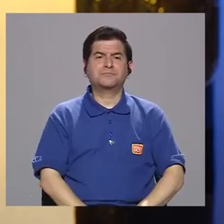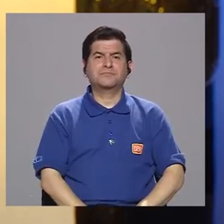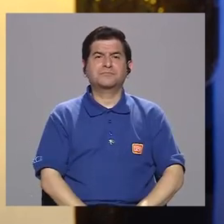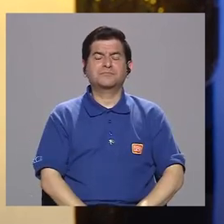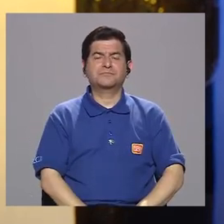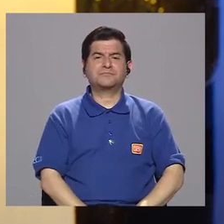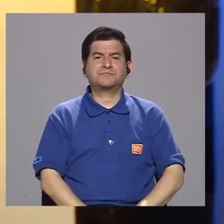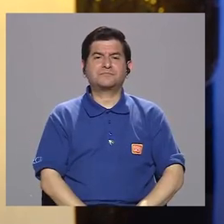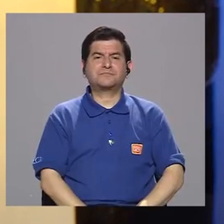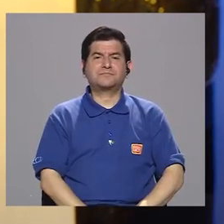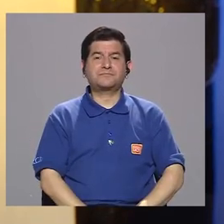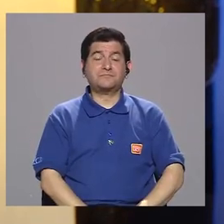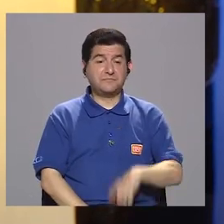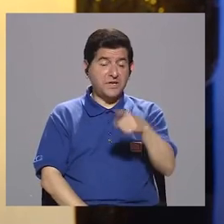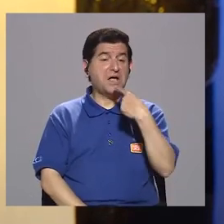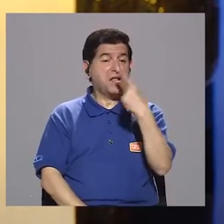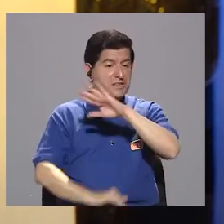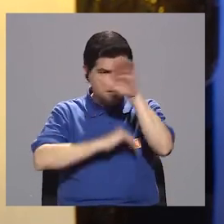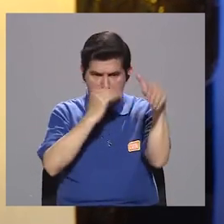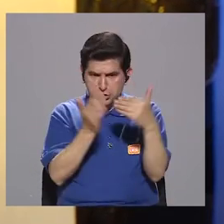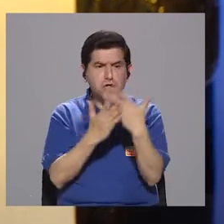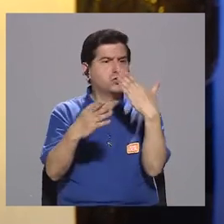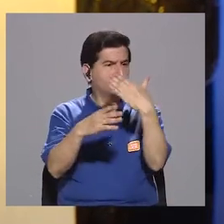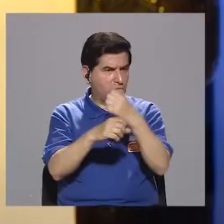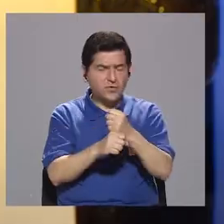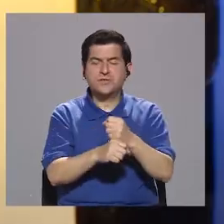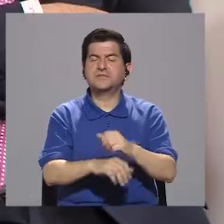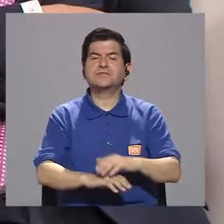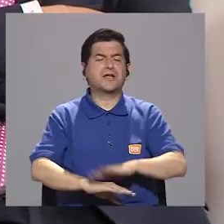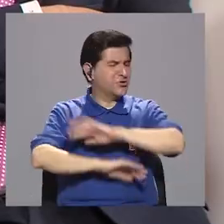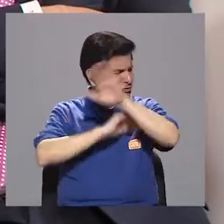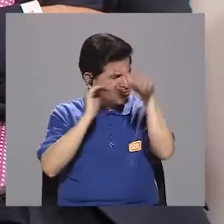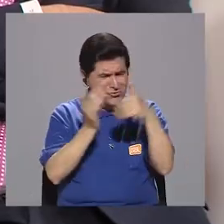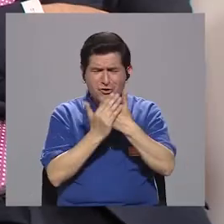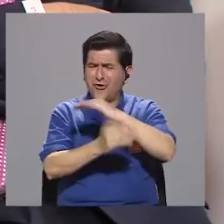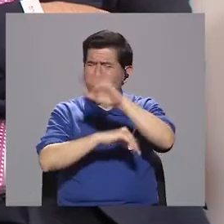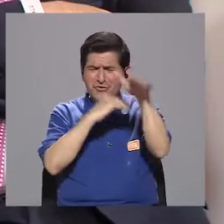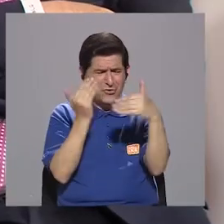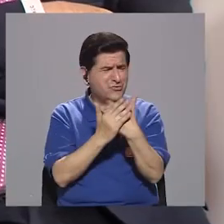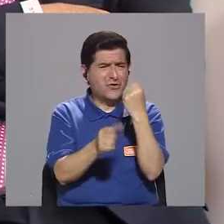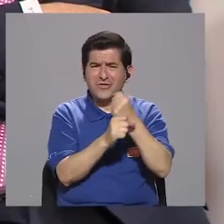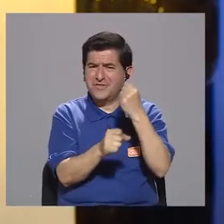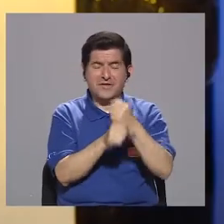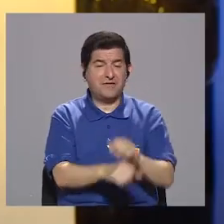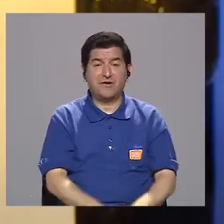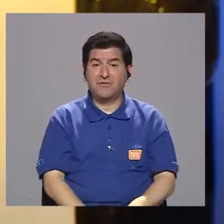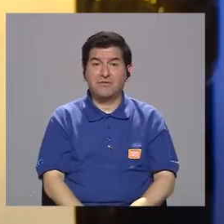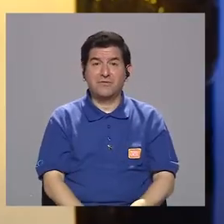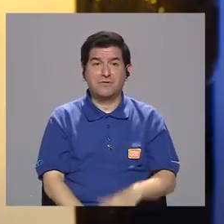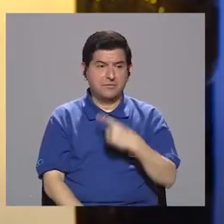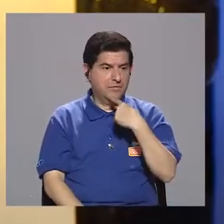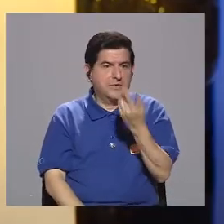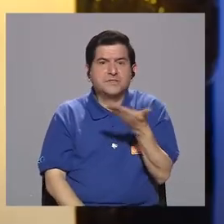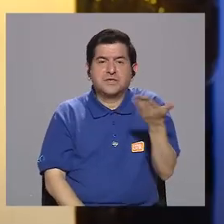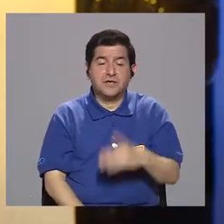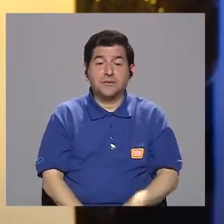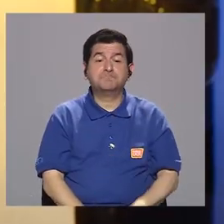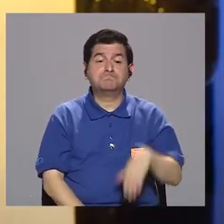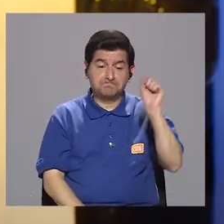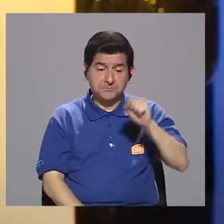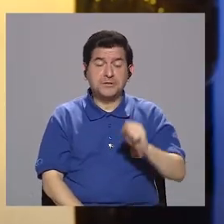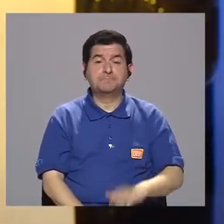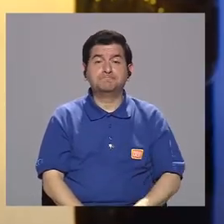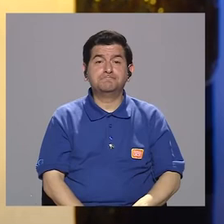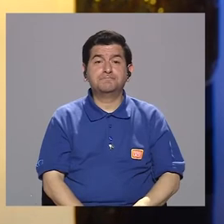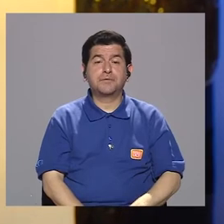llega a la presidencia, él anuncia todo lo que va a decir, todo lo que va a hacer. No dice, sino que anuncia